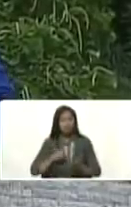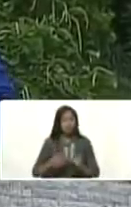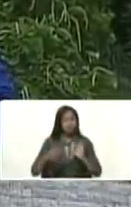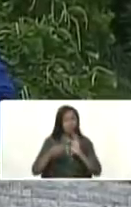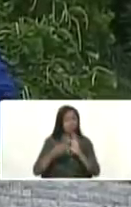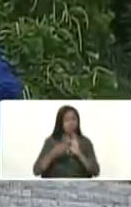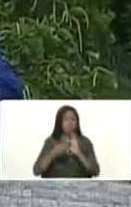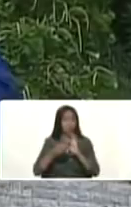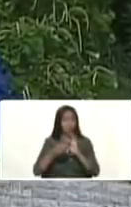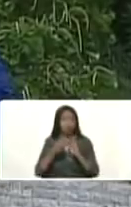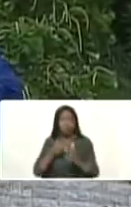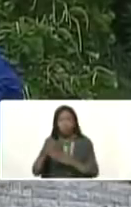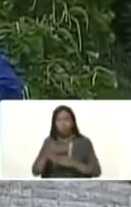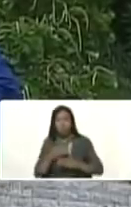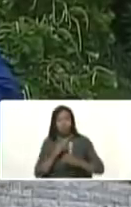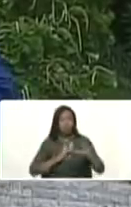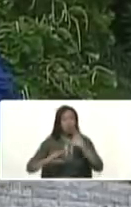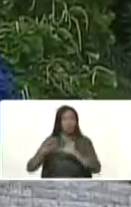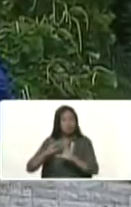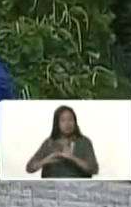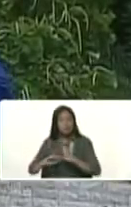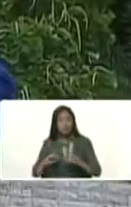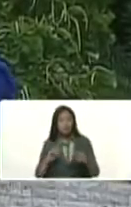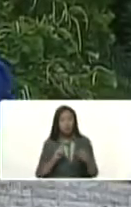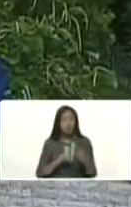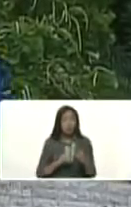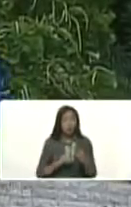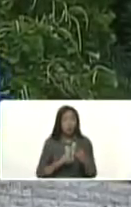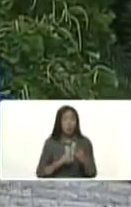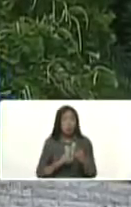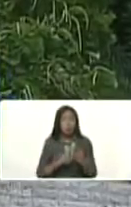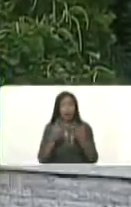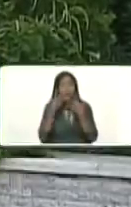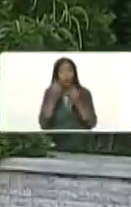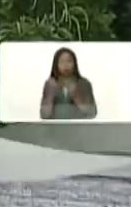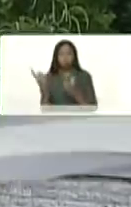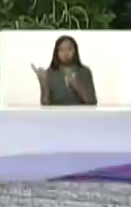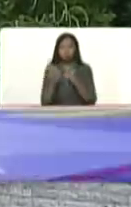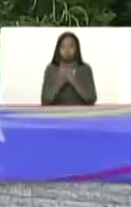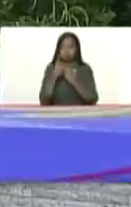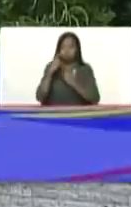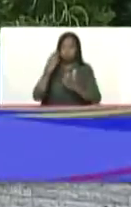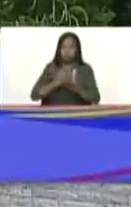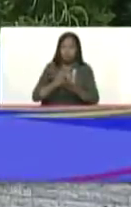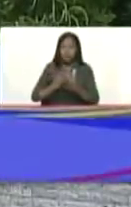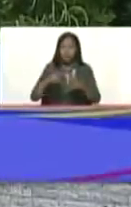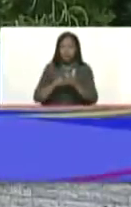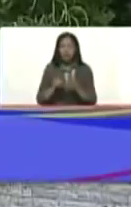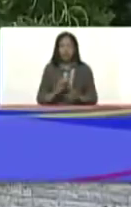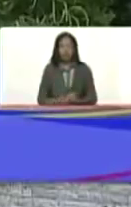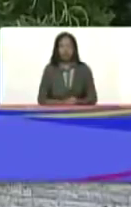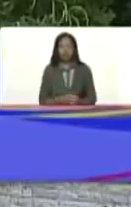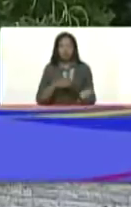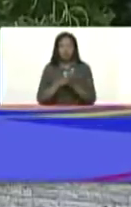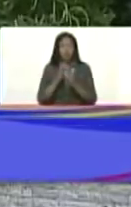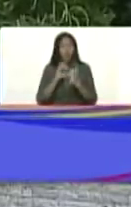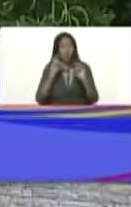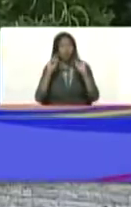relación de comunicación y de entendimiento sobre todos los